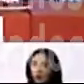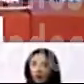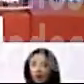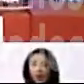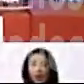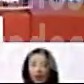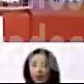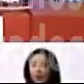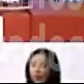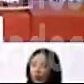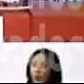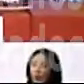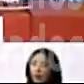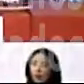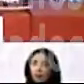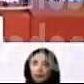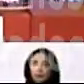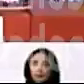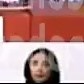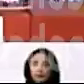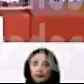Unidos. Vamos a ver, pues.